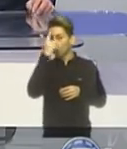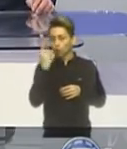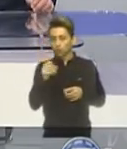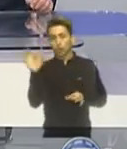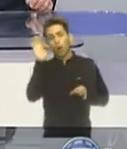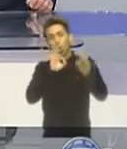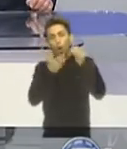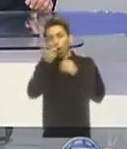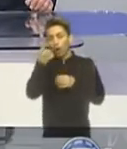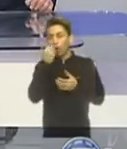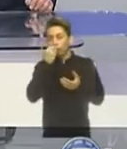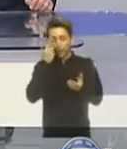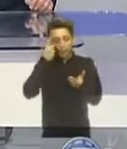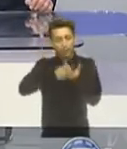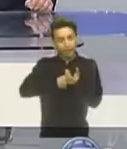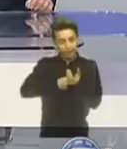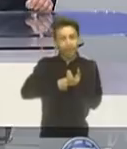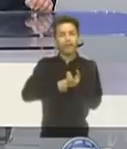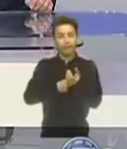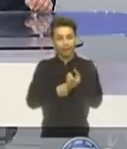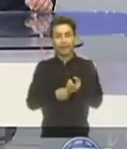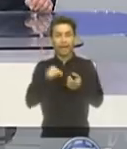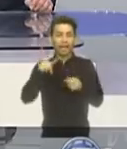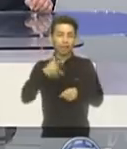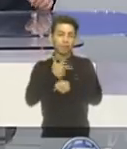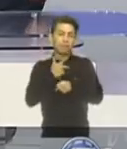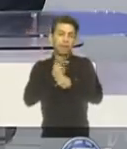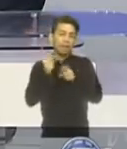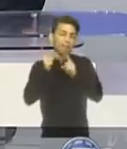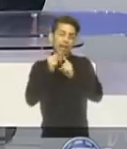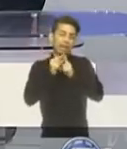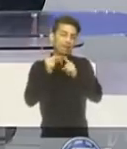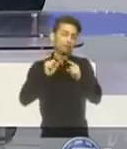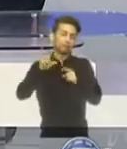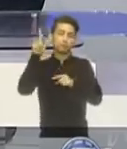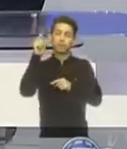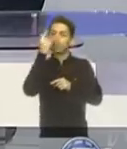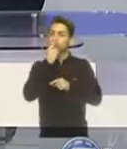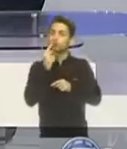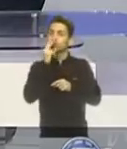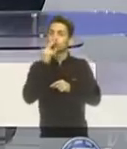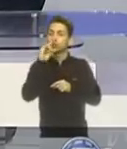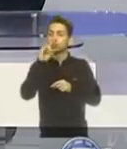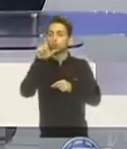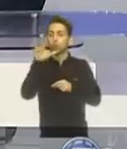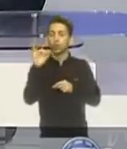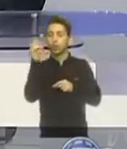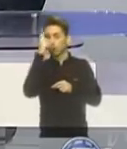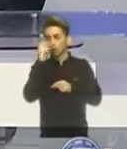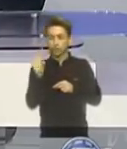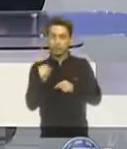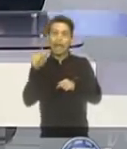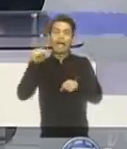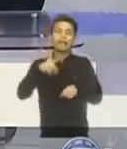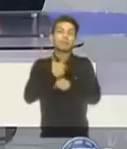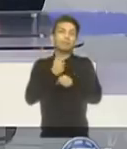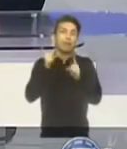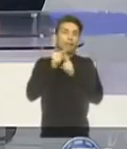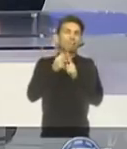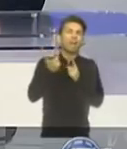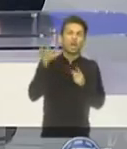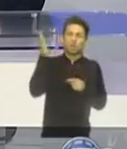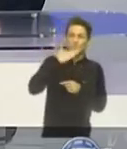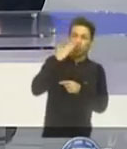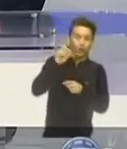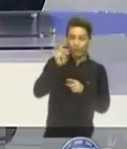hemos conocido con ese nombre, los Xucos. ¿Y quién no ha probado uno de ellos? Y es que en Guatemala hot dog es sinónimo de Xuco, ¿no? Pero ayer se celebraba precisamente este